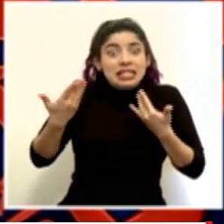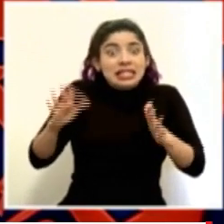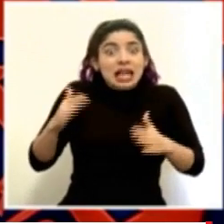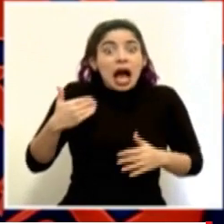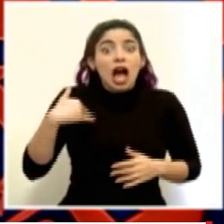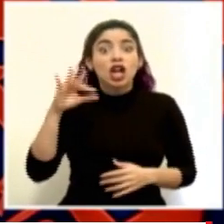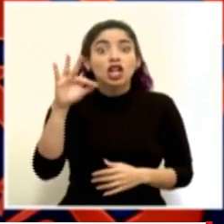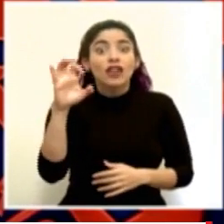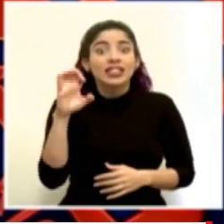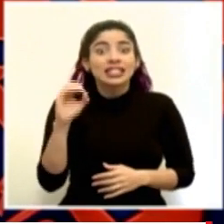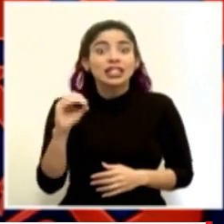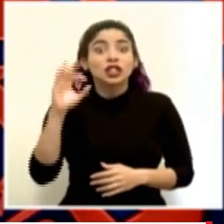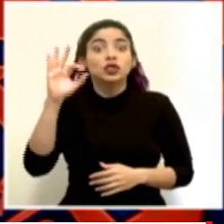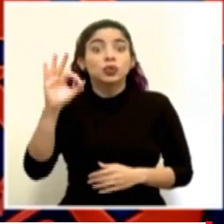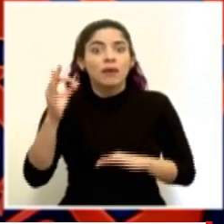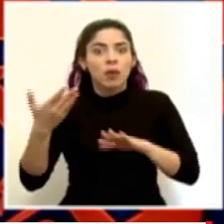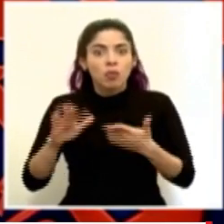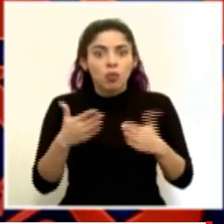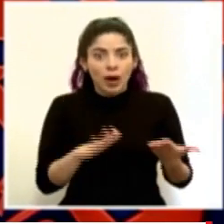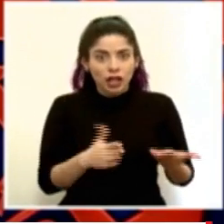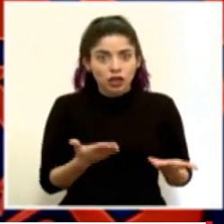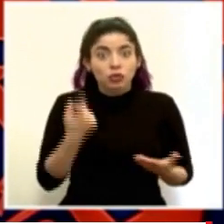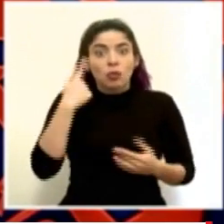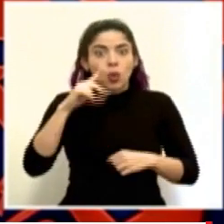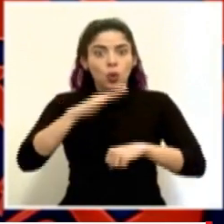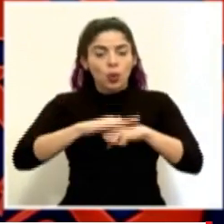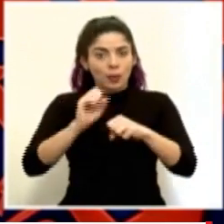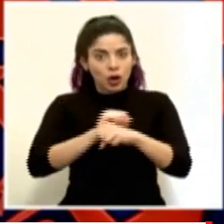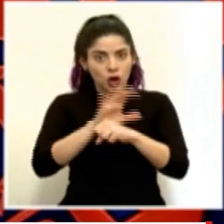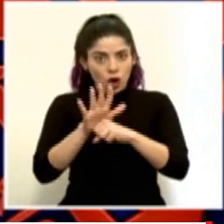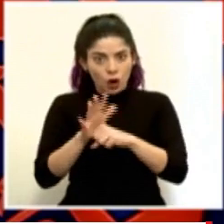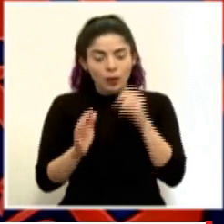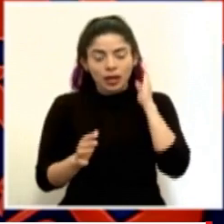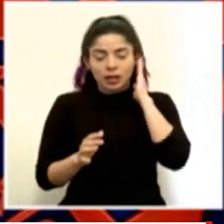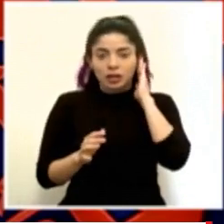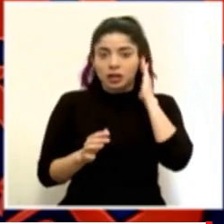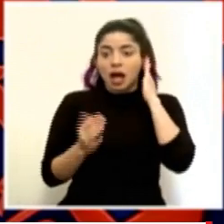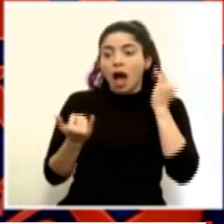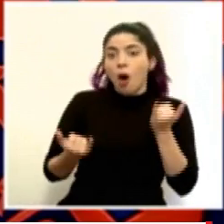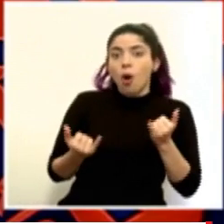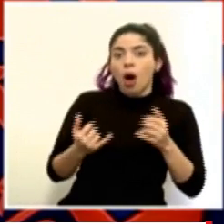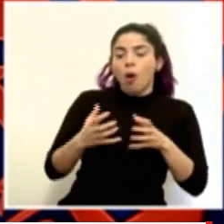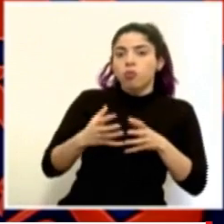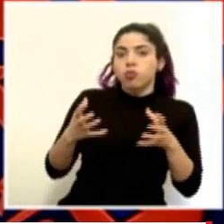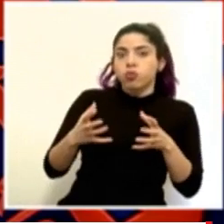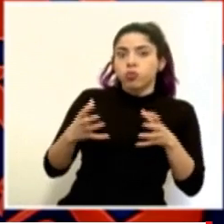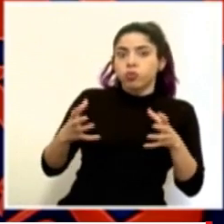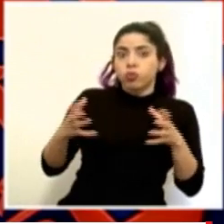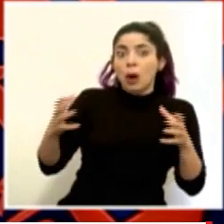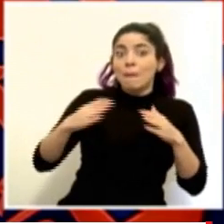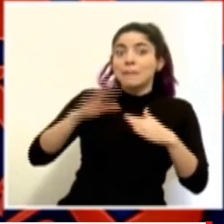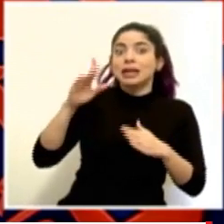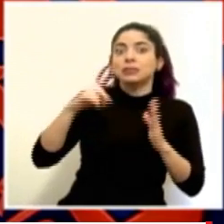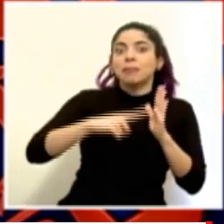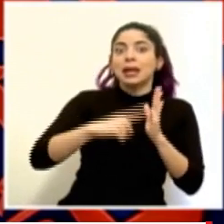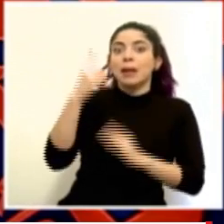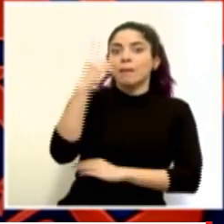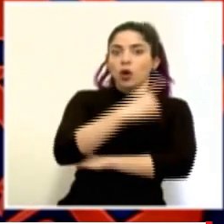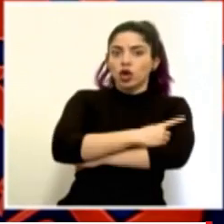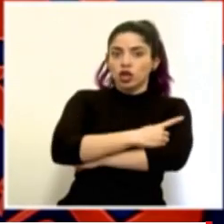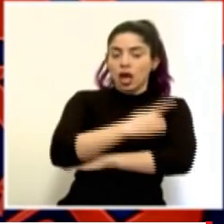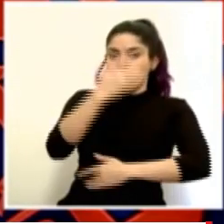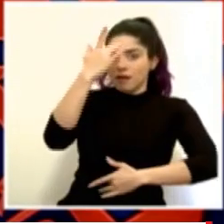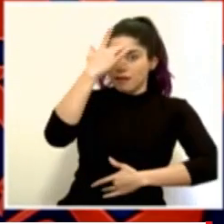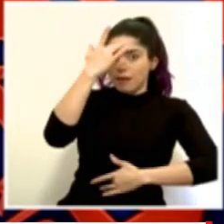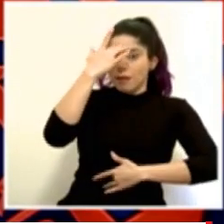llevan 909 muertes por COVID-19 y están aumentando de más de 1,000 por día en